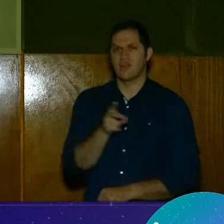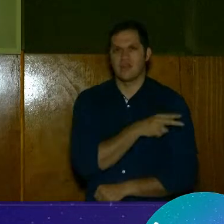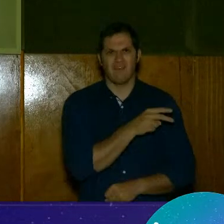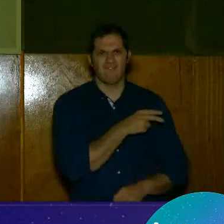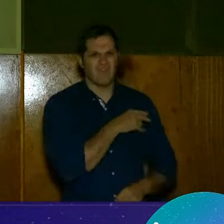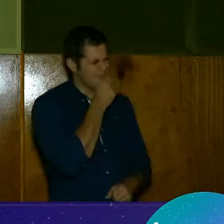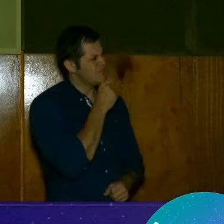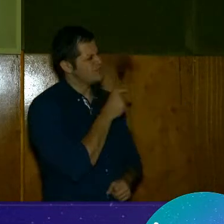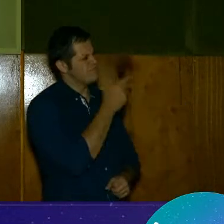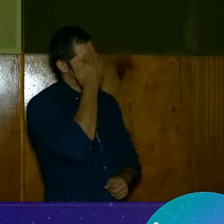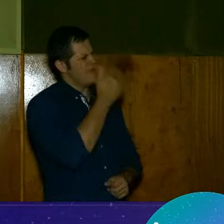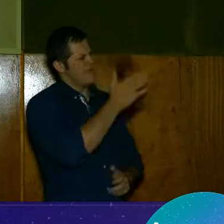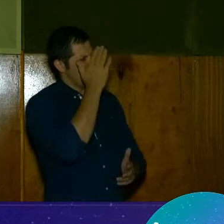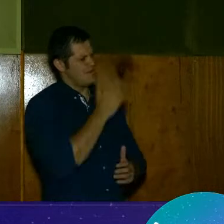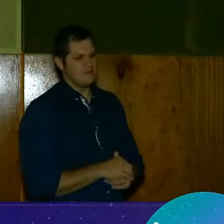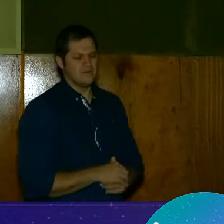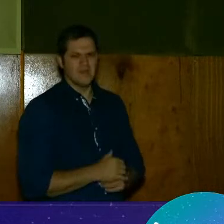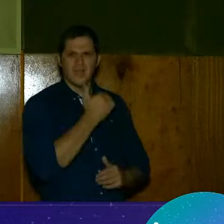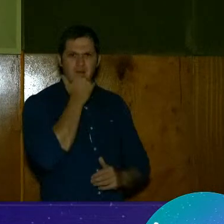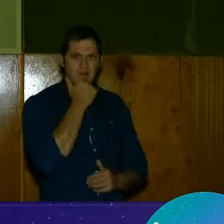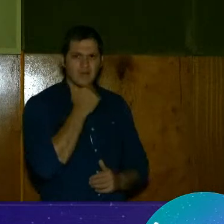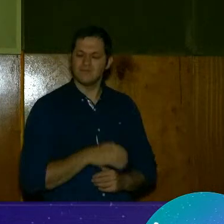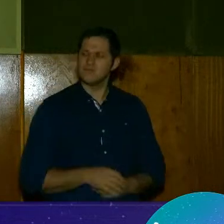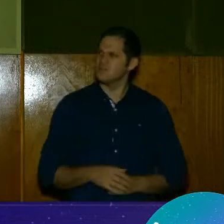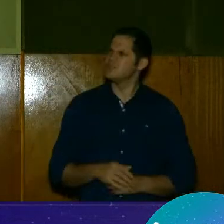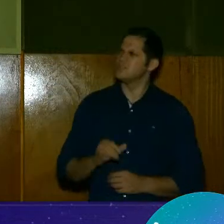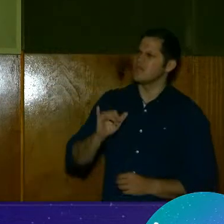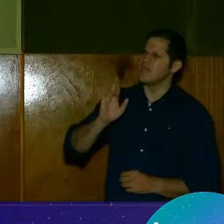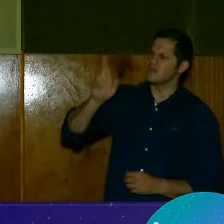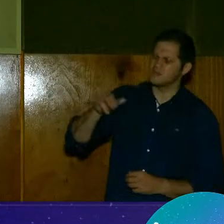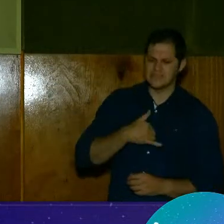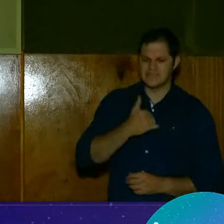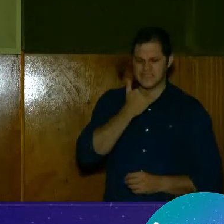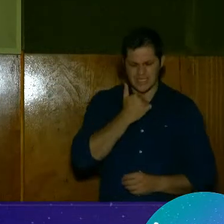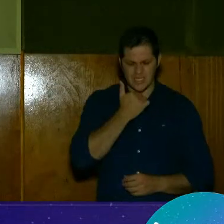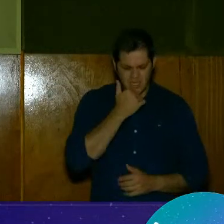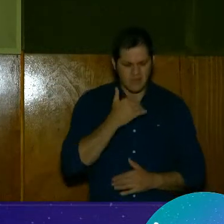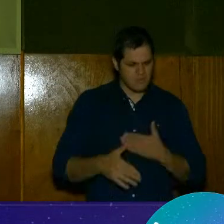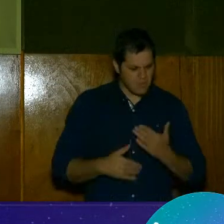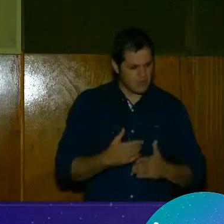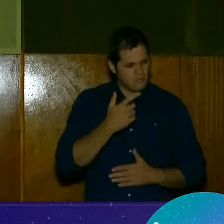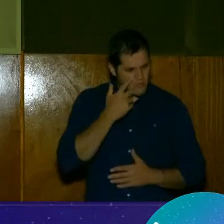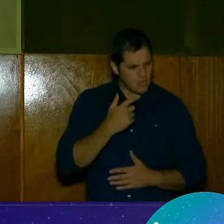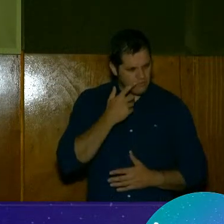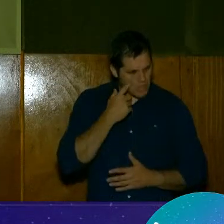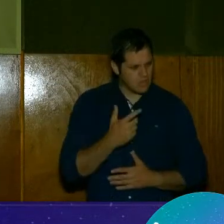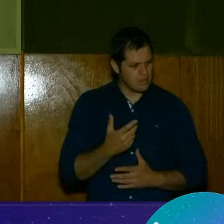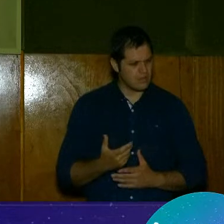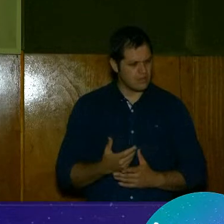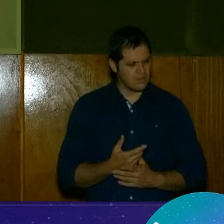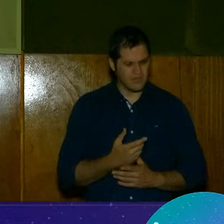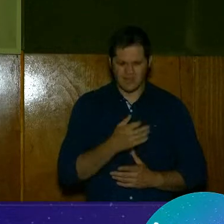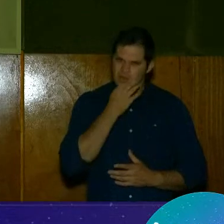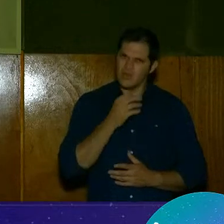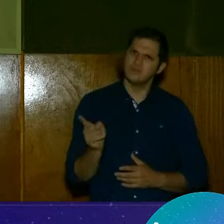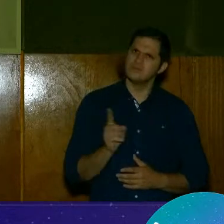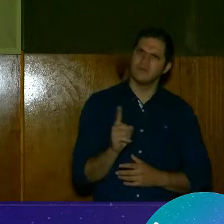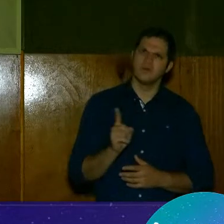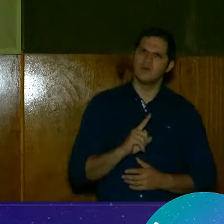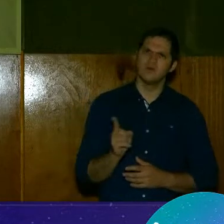parpadeante pero una señal parpadeante fue hablar con su jefe y le dijo no estás haciendo algo mal por supuesto